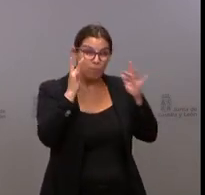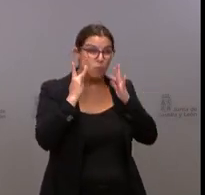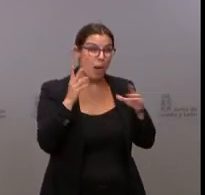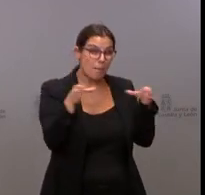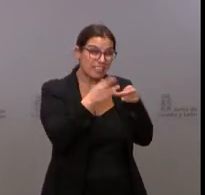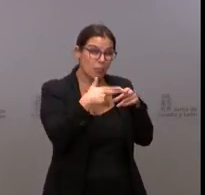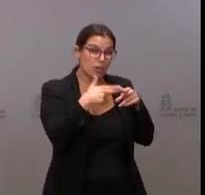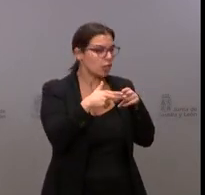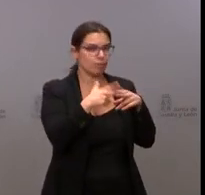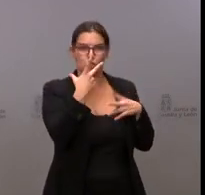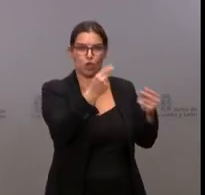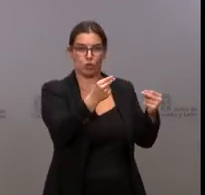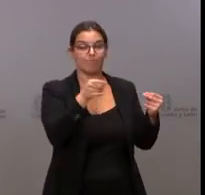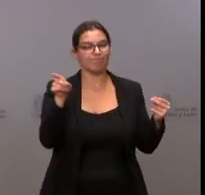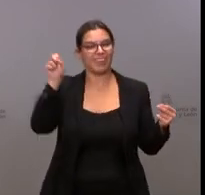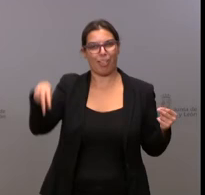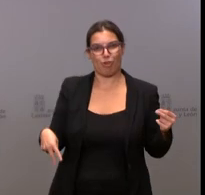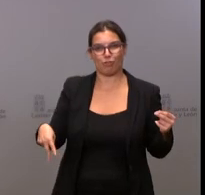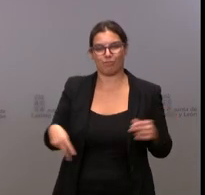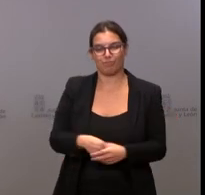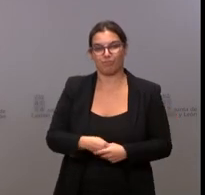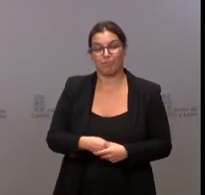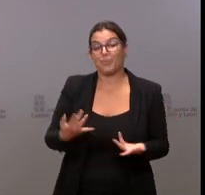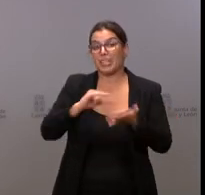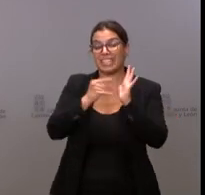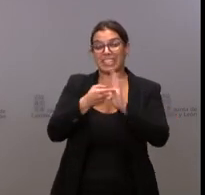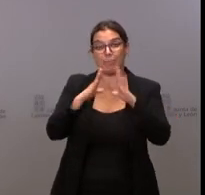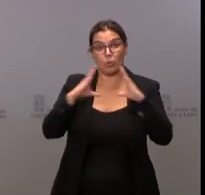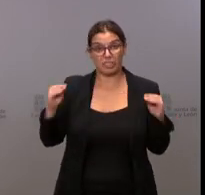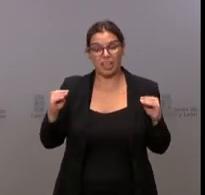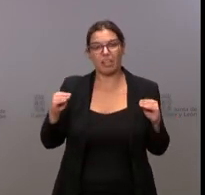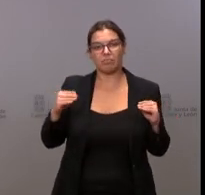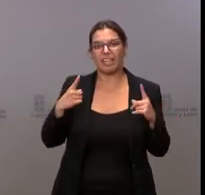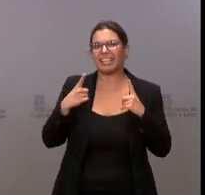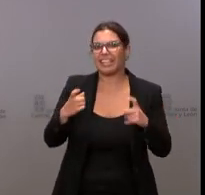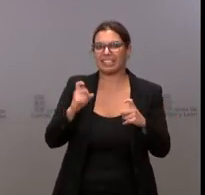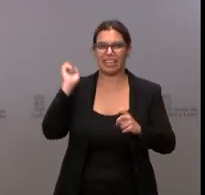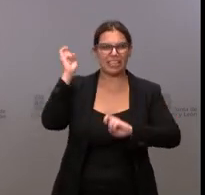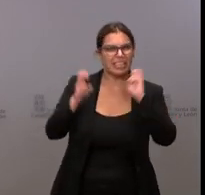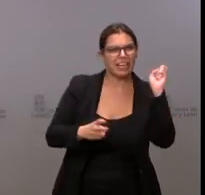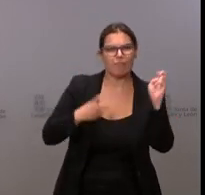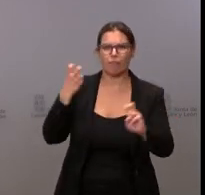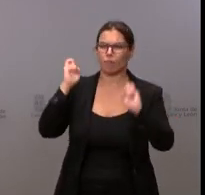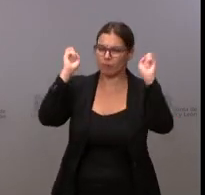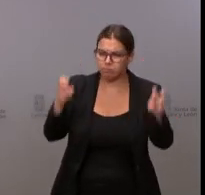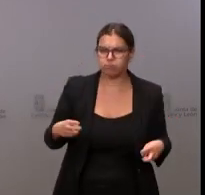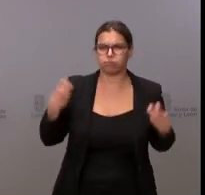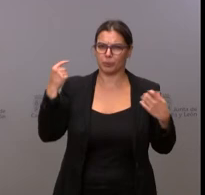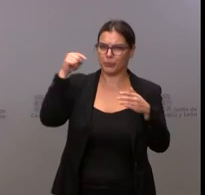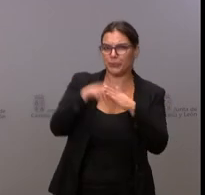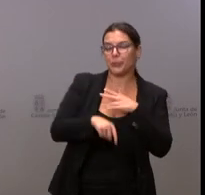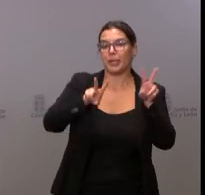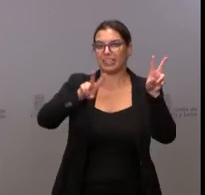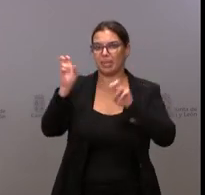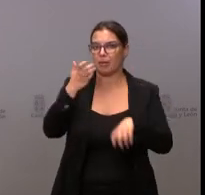y tenía razón el sistema universitario necesita reformas de calado en asuntos